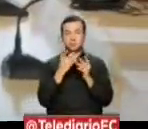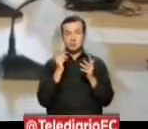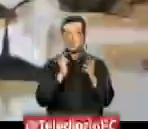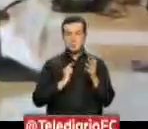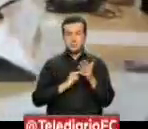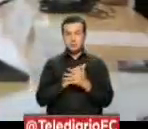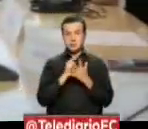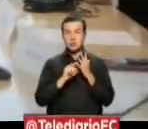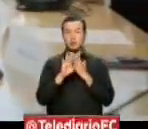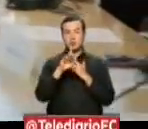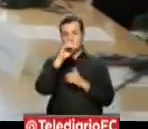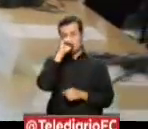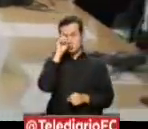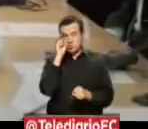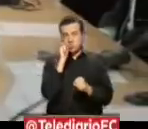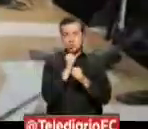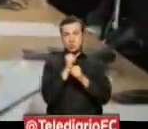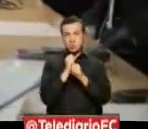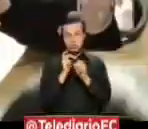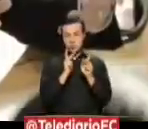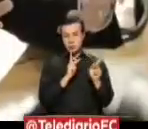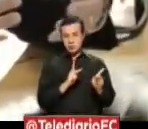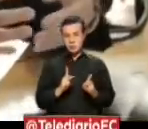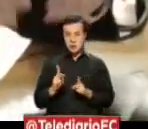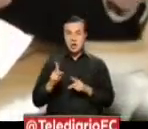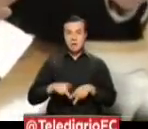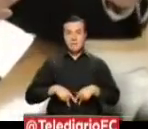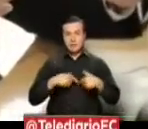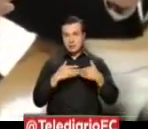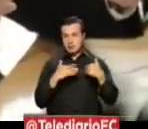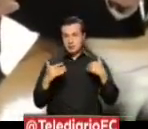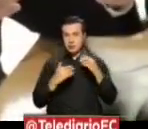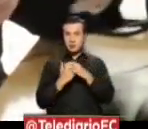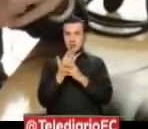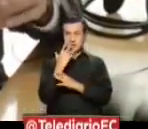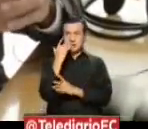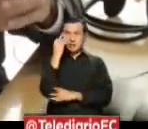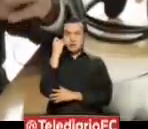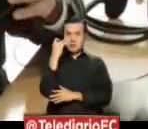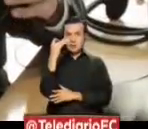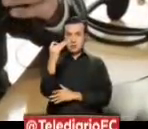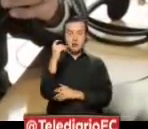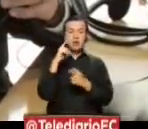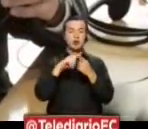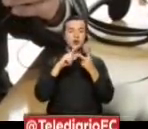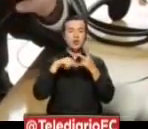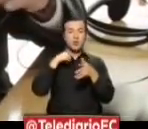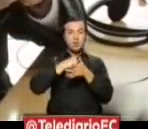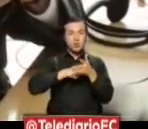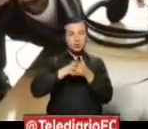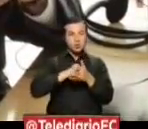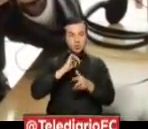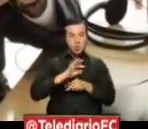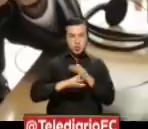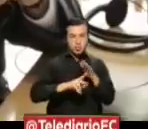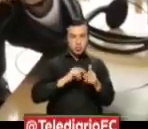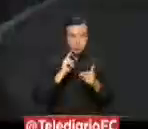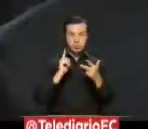detalló su trabajo al frente del Plan Toda una Vida, la lucha contra la corrupción y